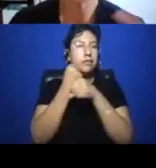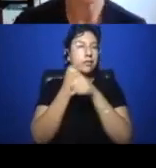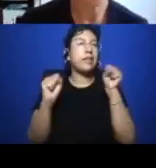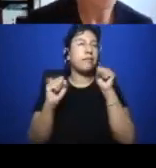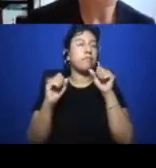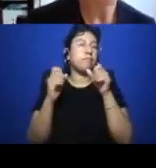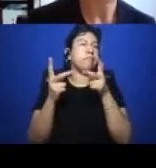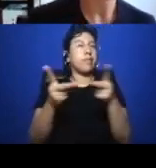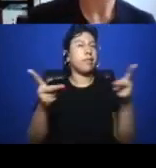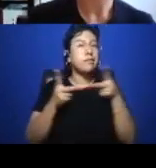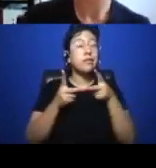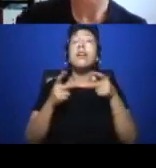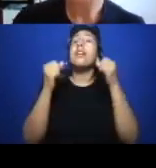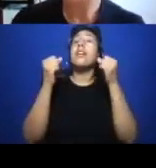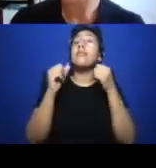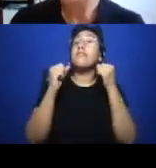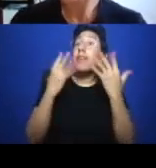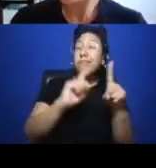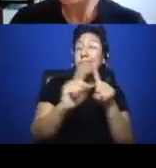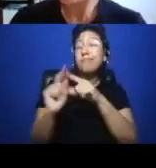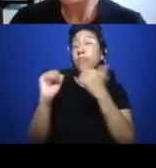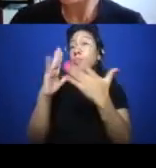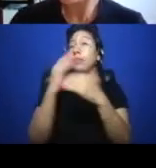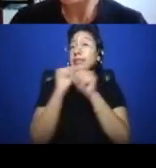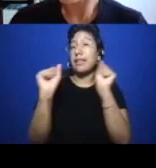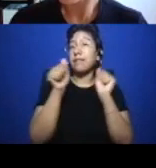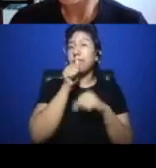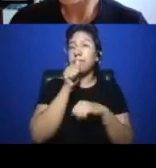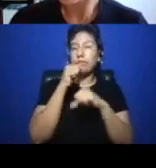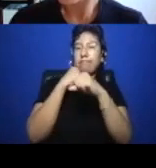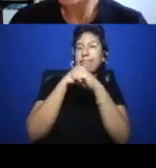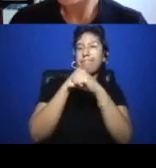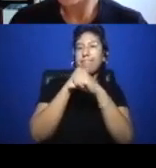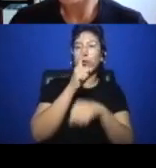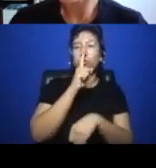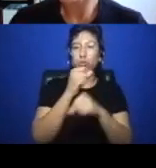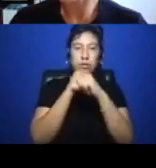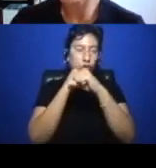de contraseñas que nos deja guardar la contraseña en espacio seguro. Muchas maneras que podemos compartir contraseñas de manera segura.